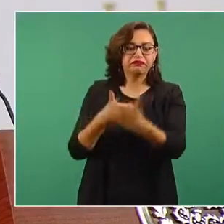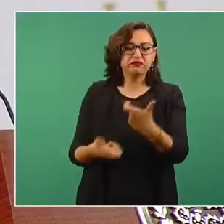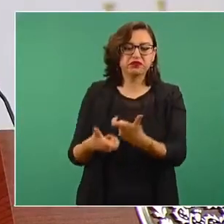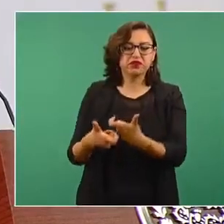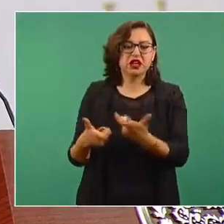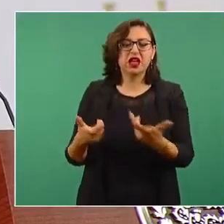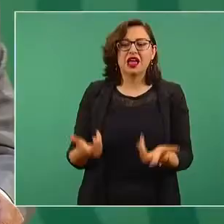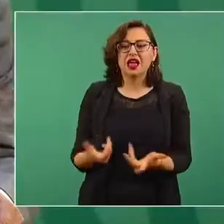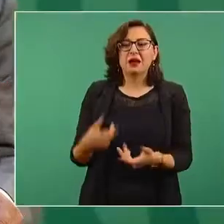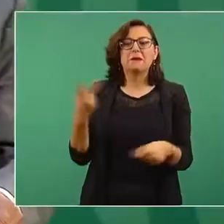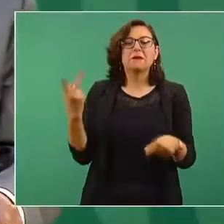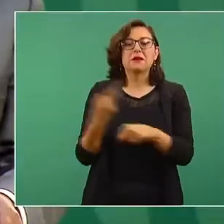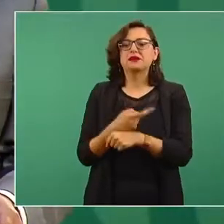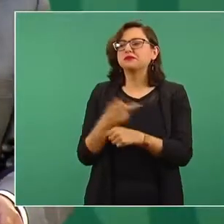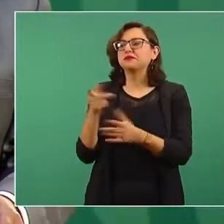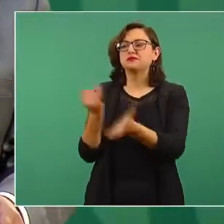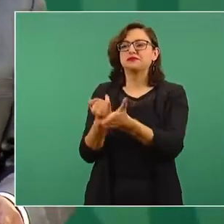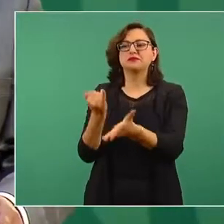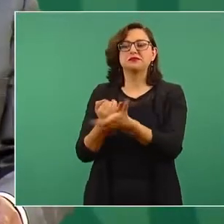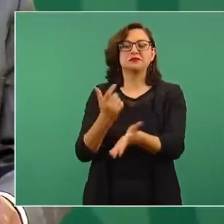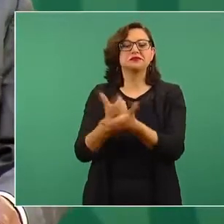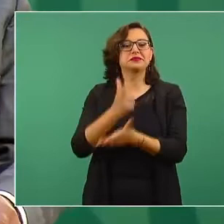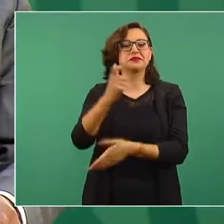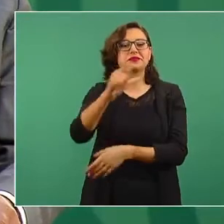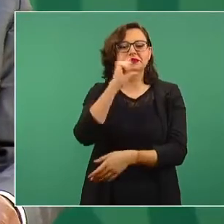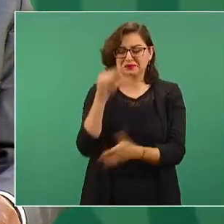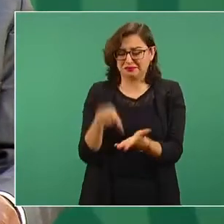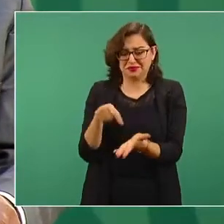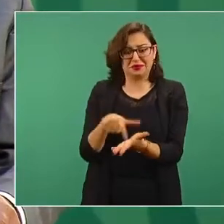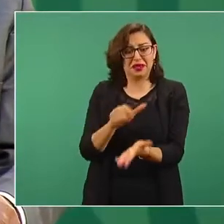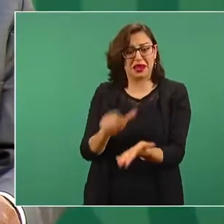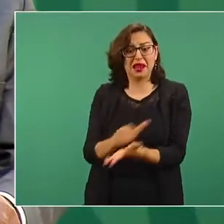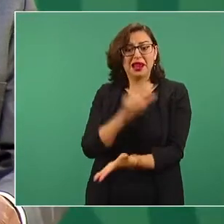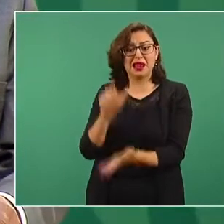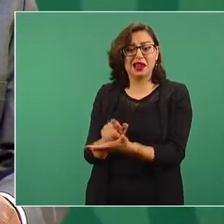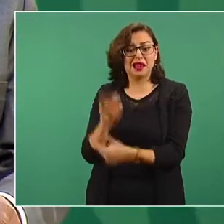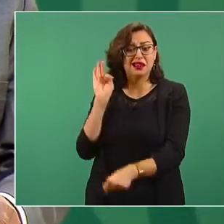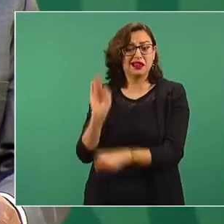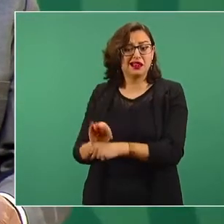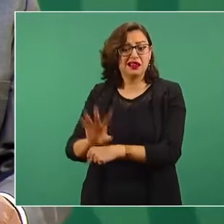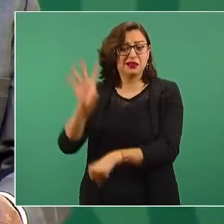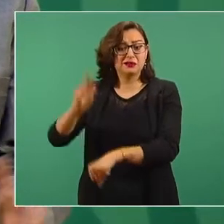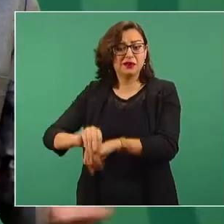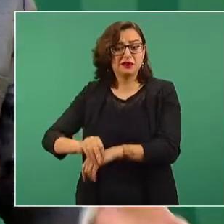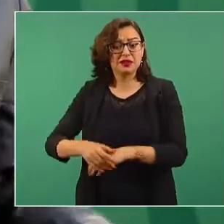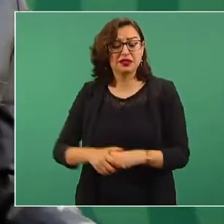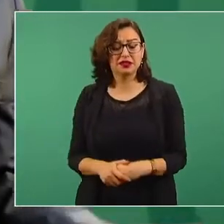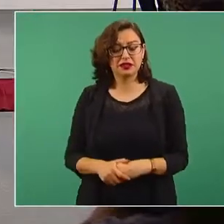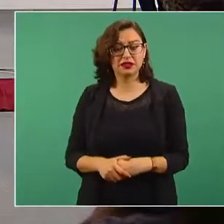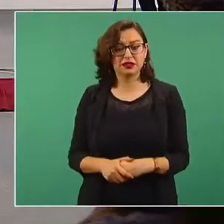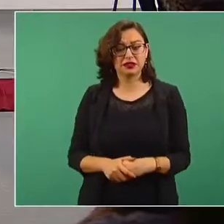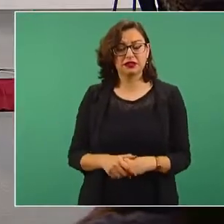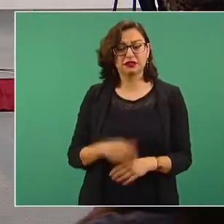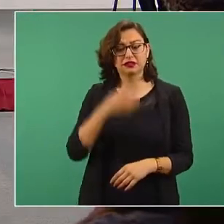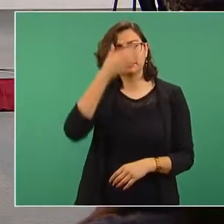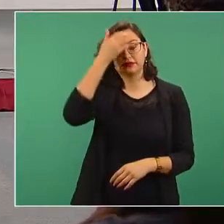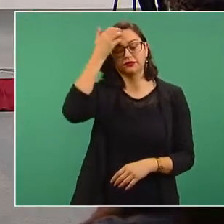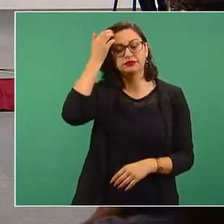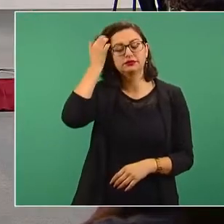Si en vez de que Citigroup comprara Banamex,